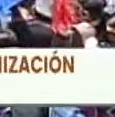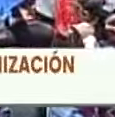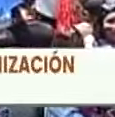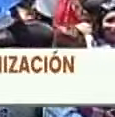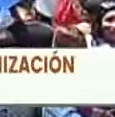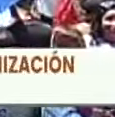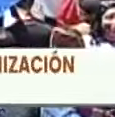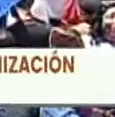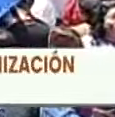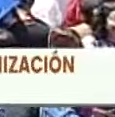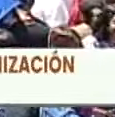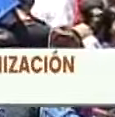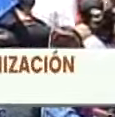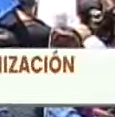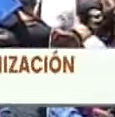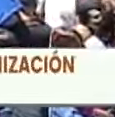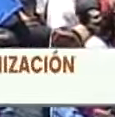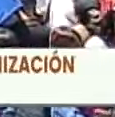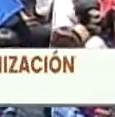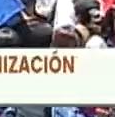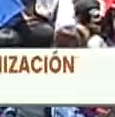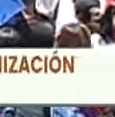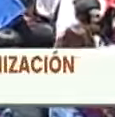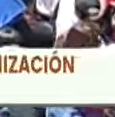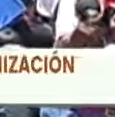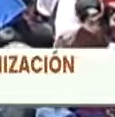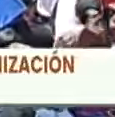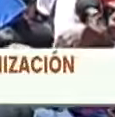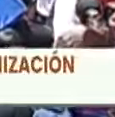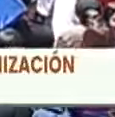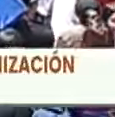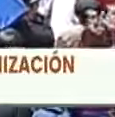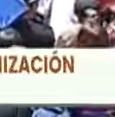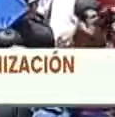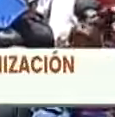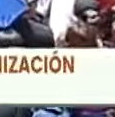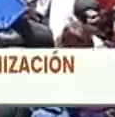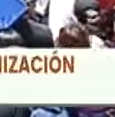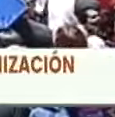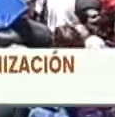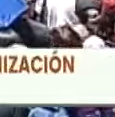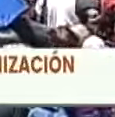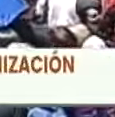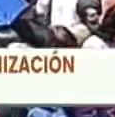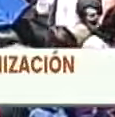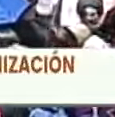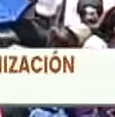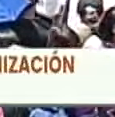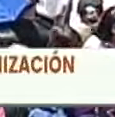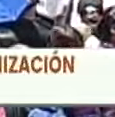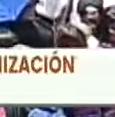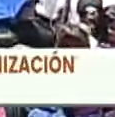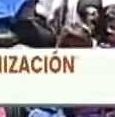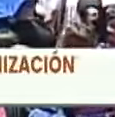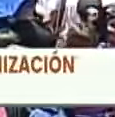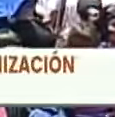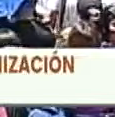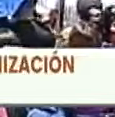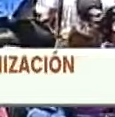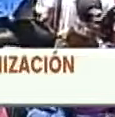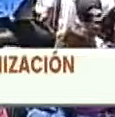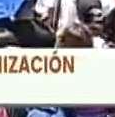pueblos indígenas en la Asamblea Nacional a través de tres representantes.